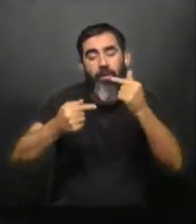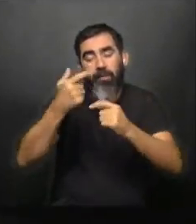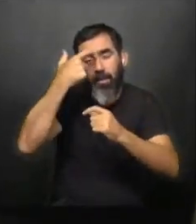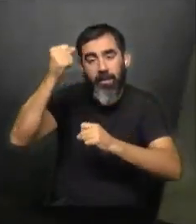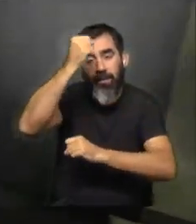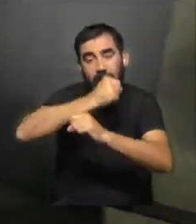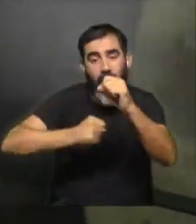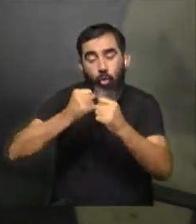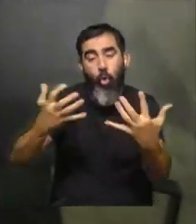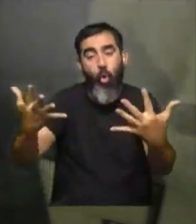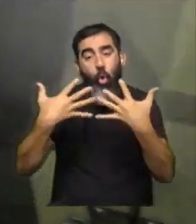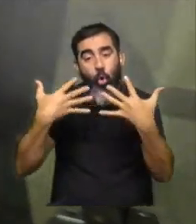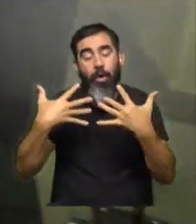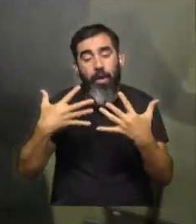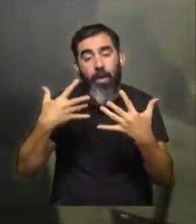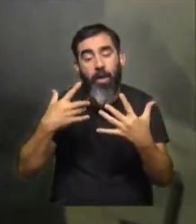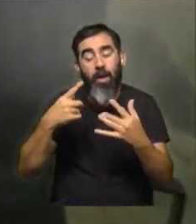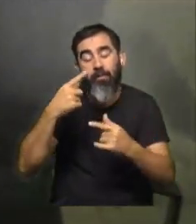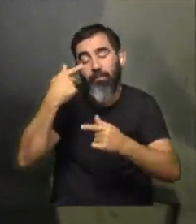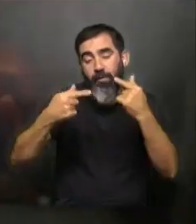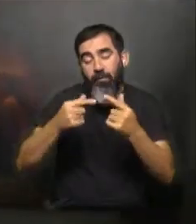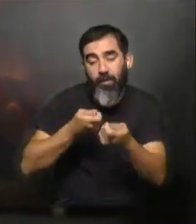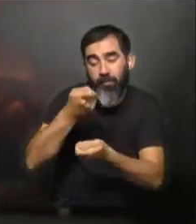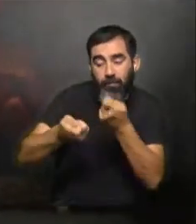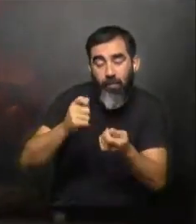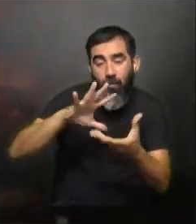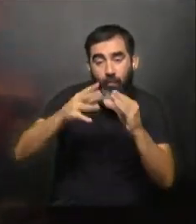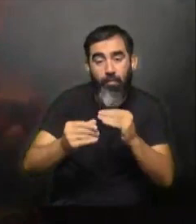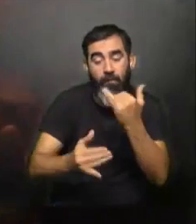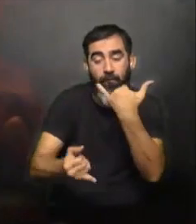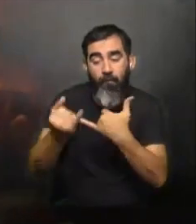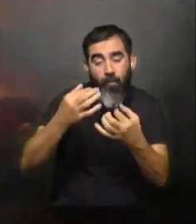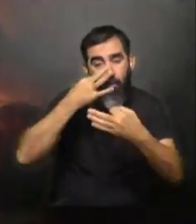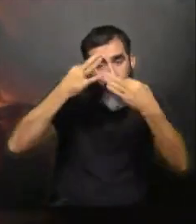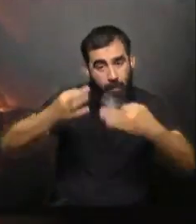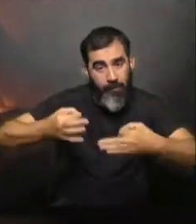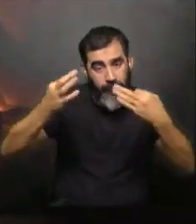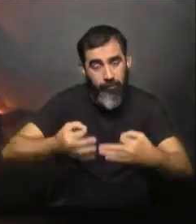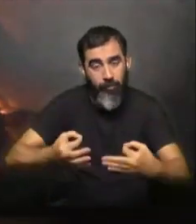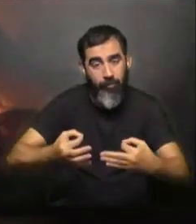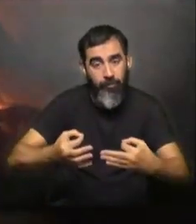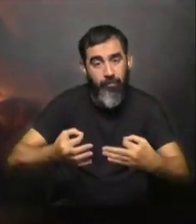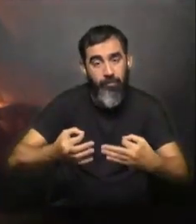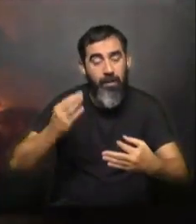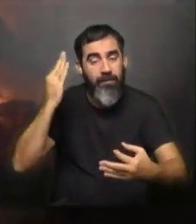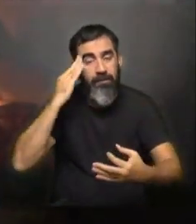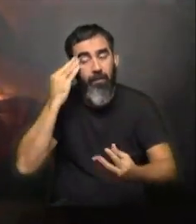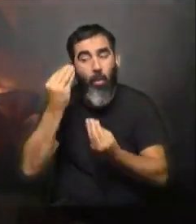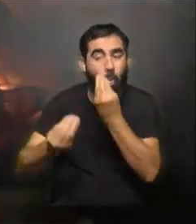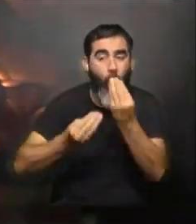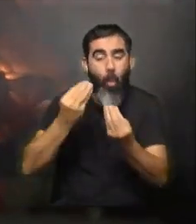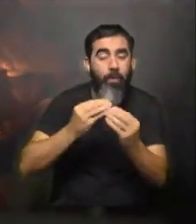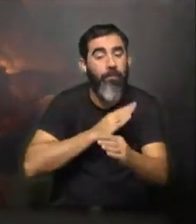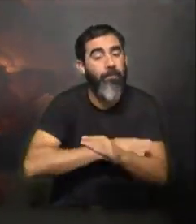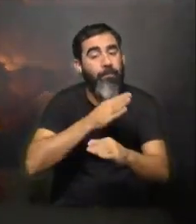de calefacción y de distintos combustibles, de forma tal de poder contar con información objetiva para poder discernir, bueno, cuál es el impacto